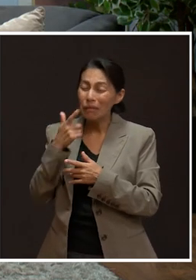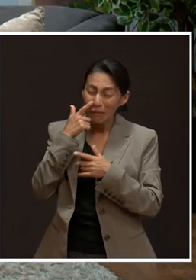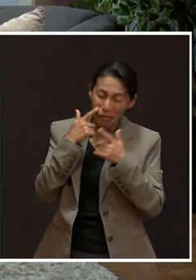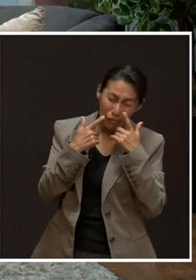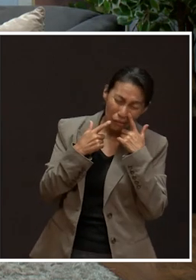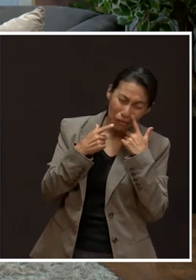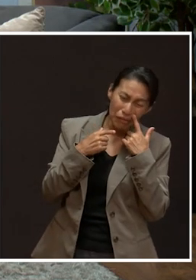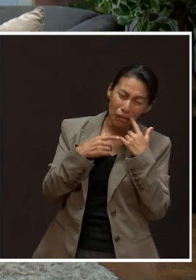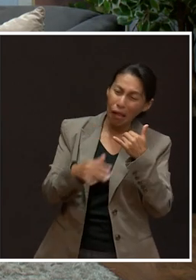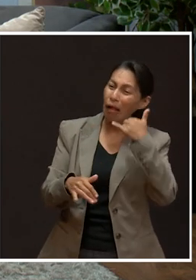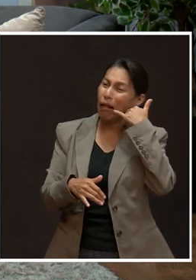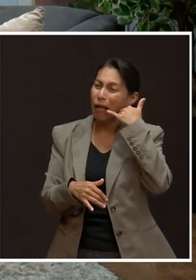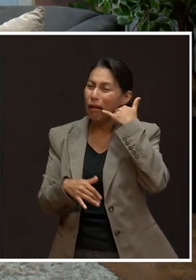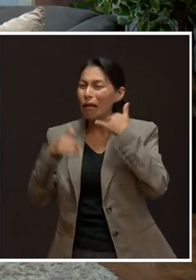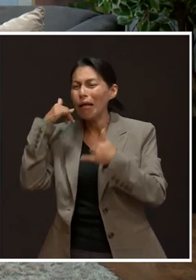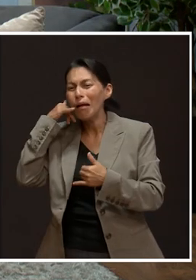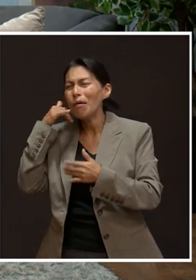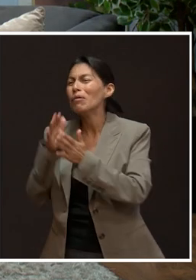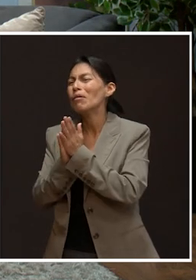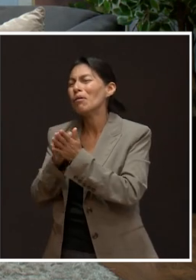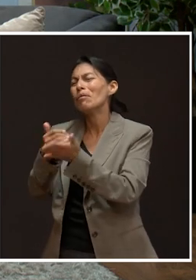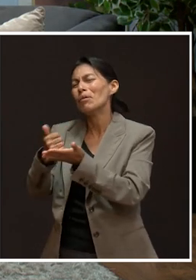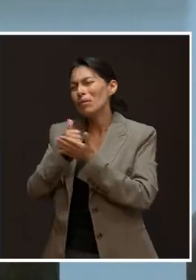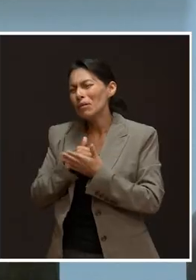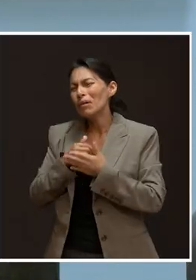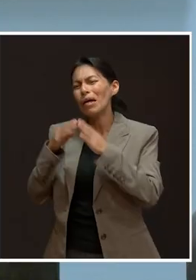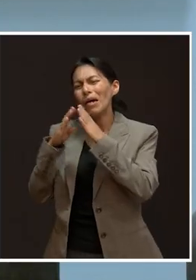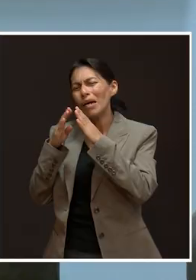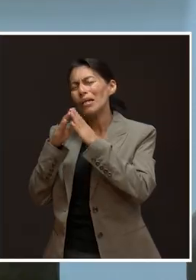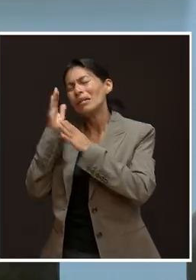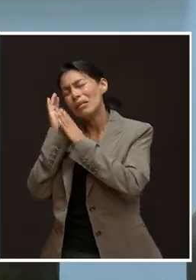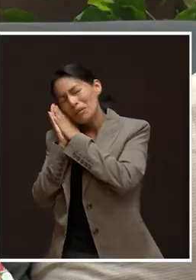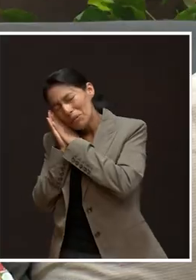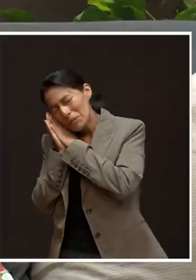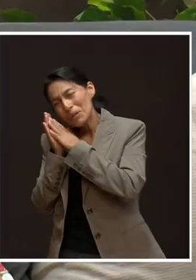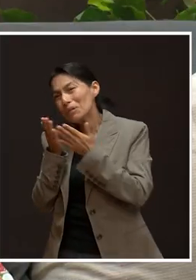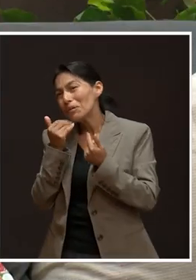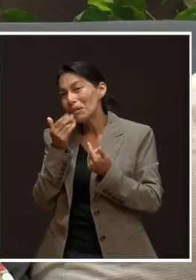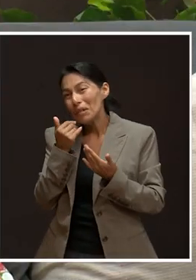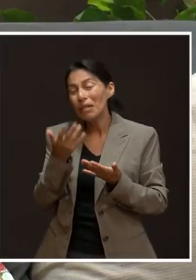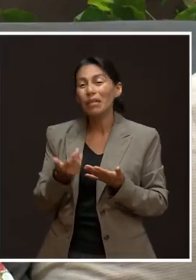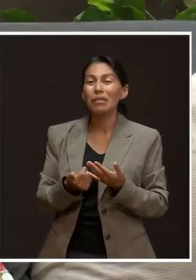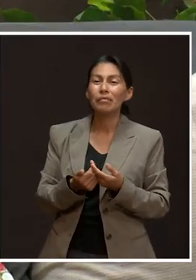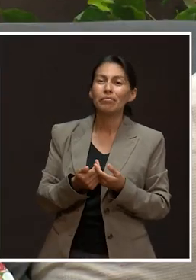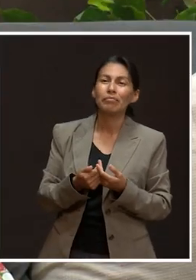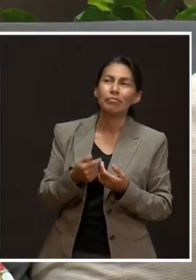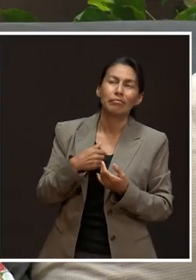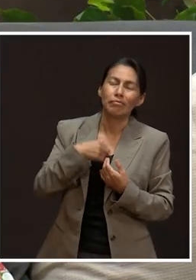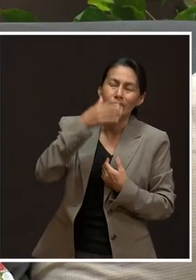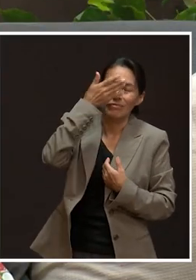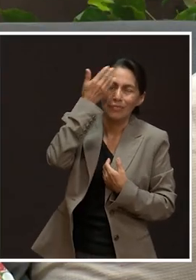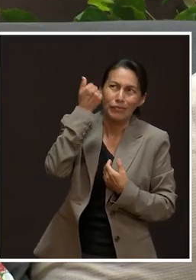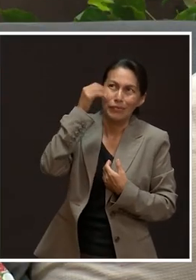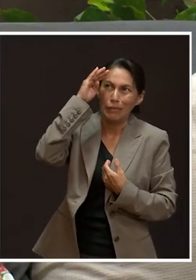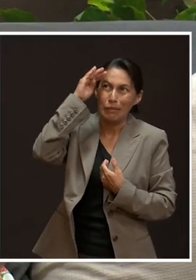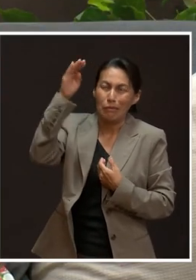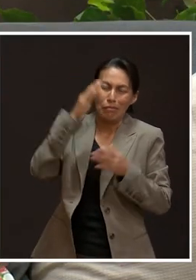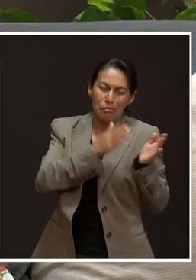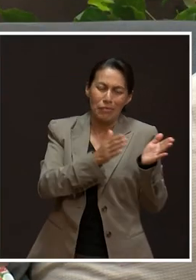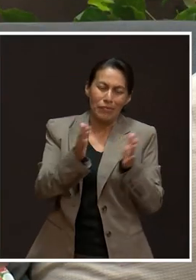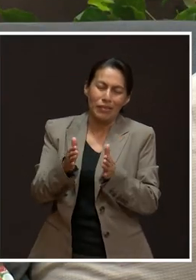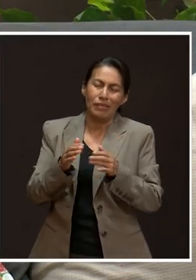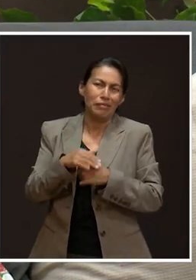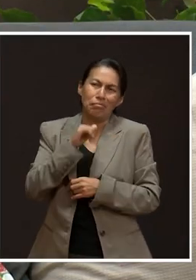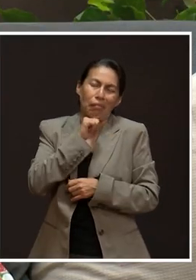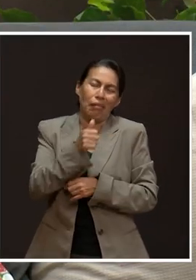me puede hospedar en su casa y todo? Ya andaba buscando hospedaje. Hospedaje, ajá, cuando no sabía que el señor tenía algo para mí,